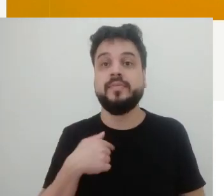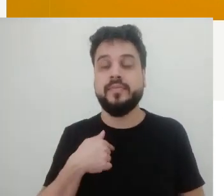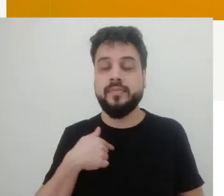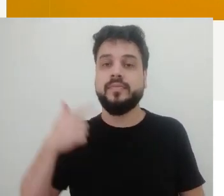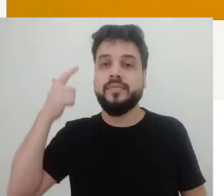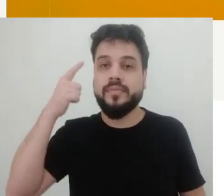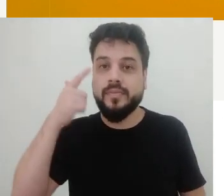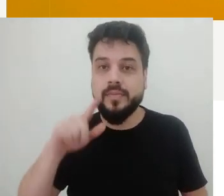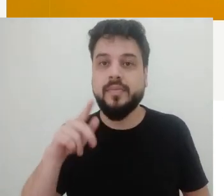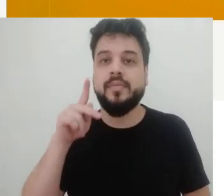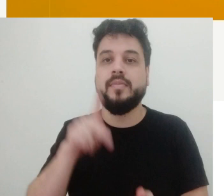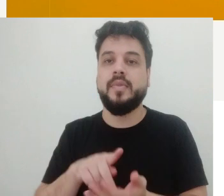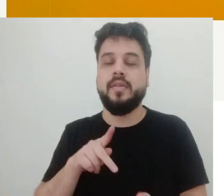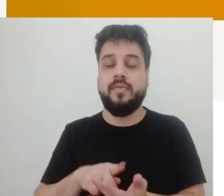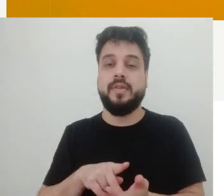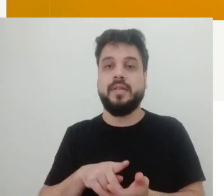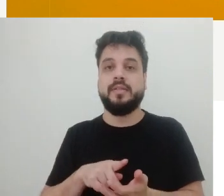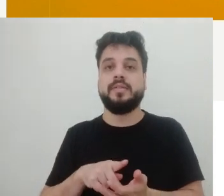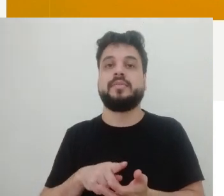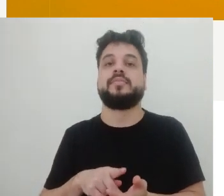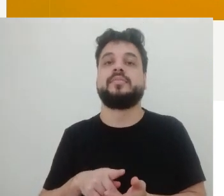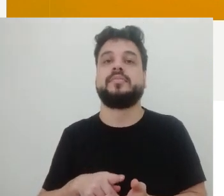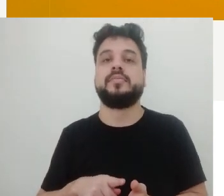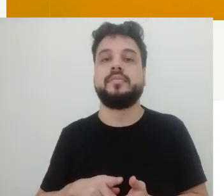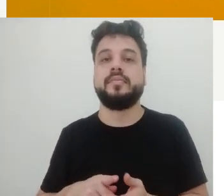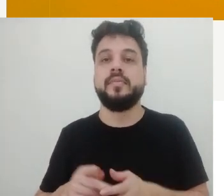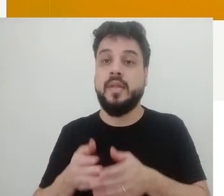más amplias y también